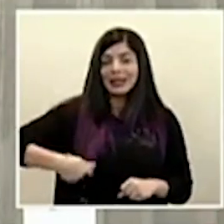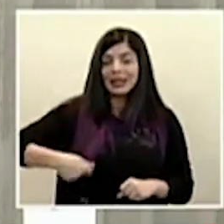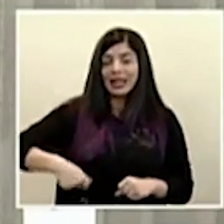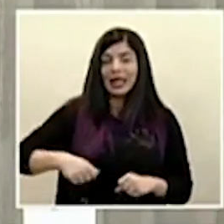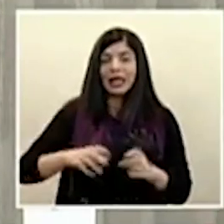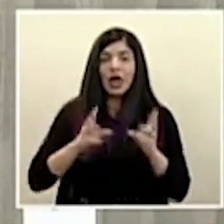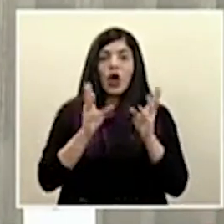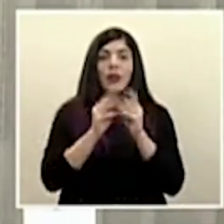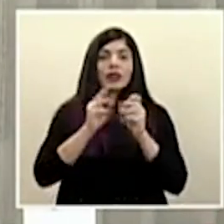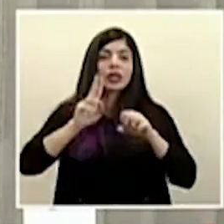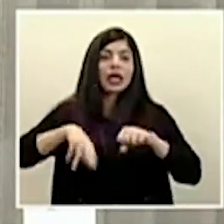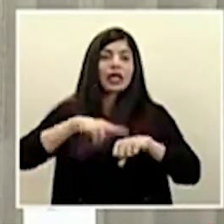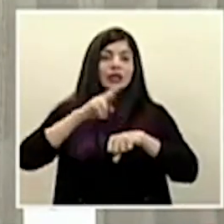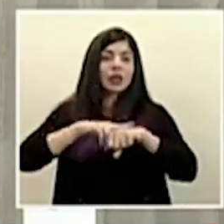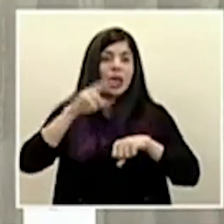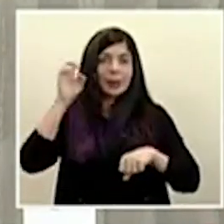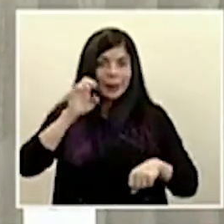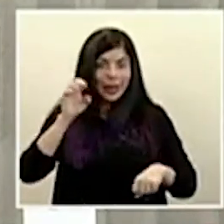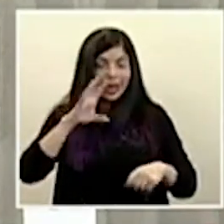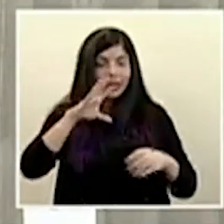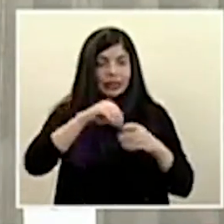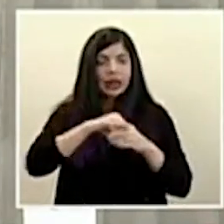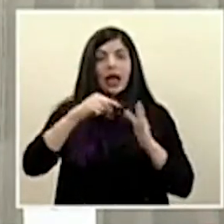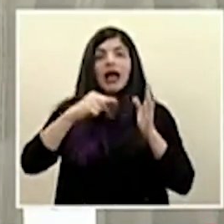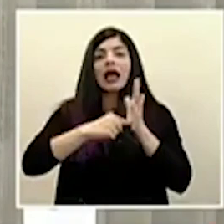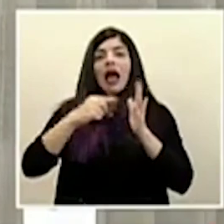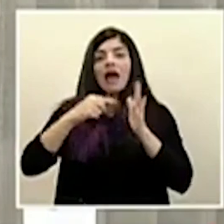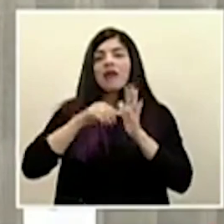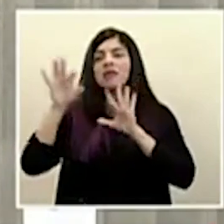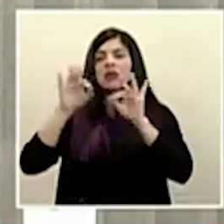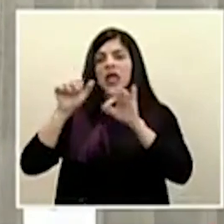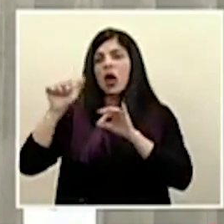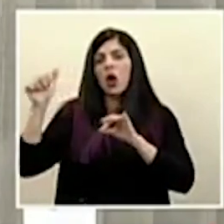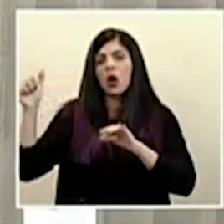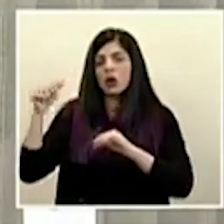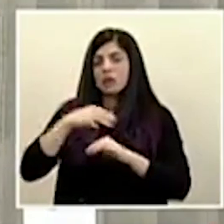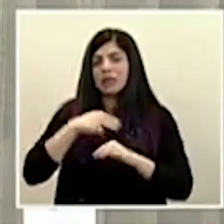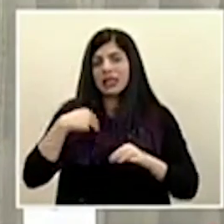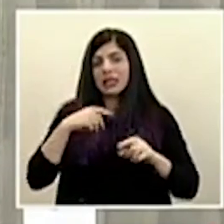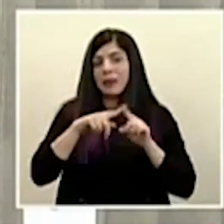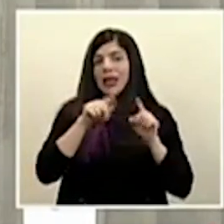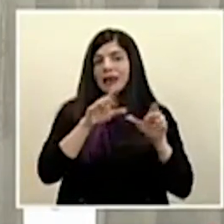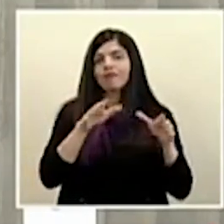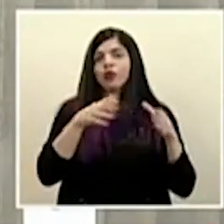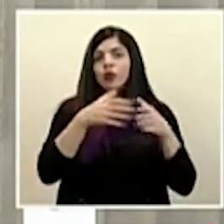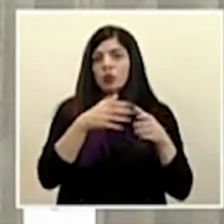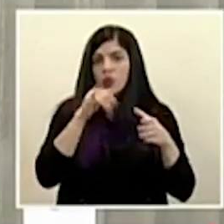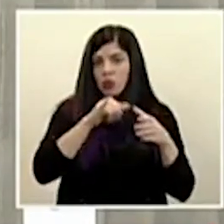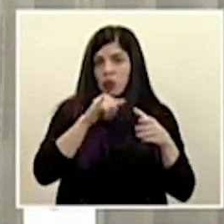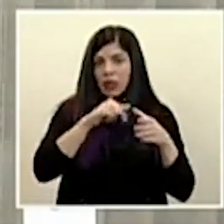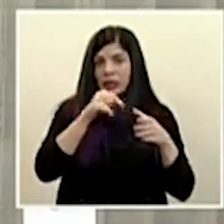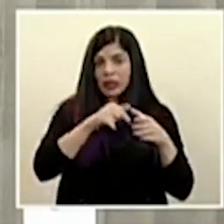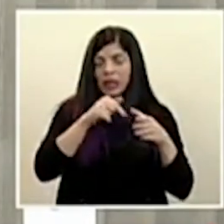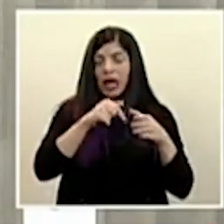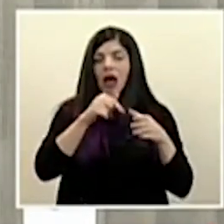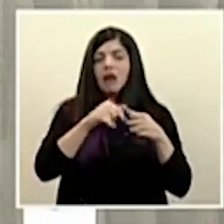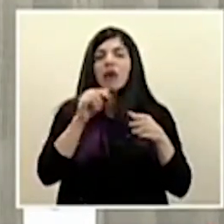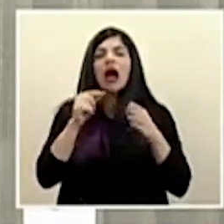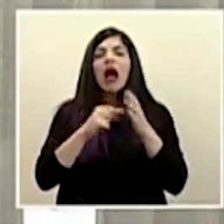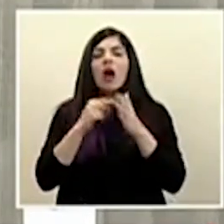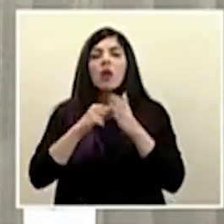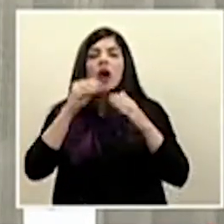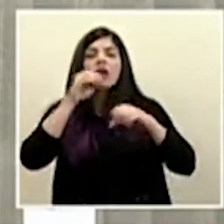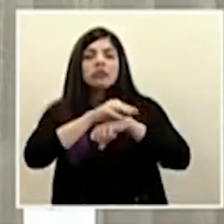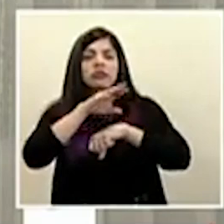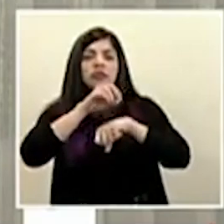Comisión Nacional de Emergencias, y en ocasiones se invitan a otros jerarcas, pero ese es el grupo que está allí con alguna también